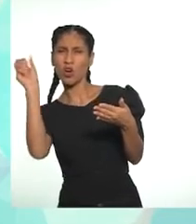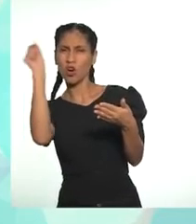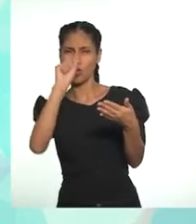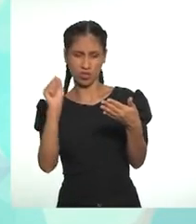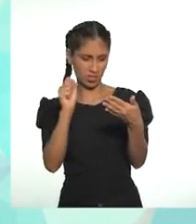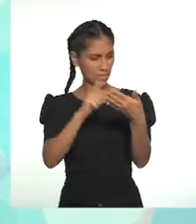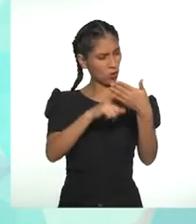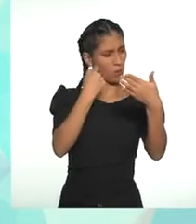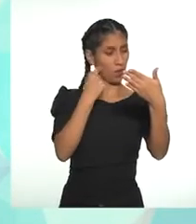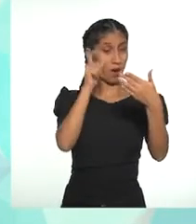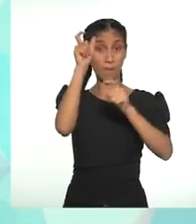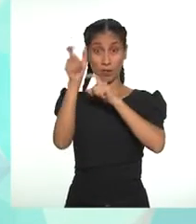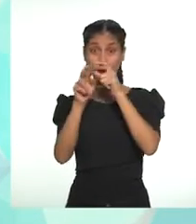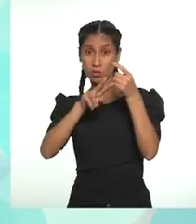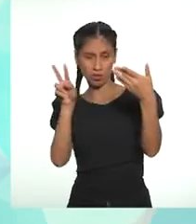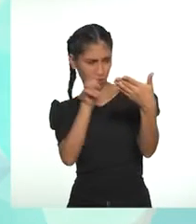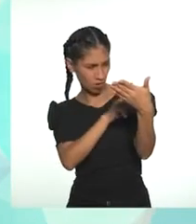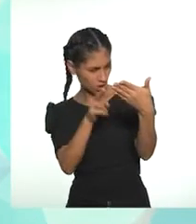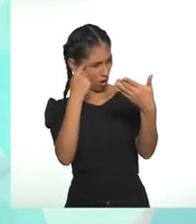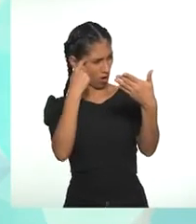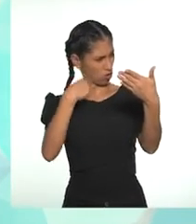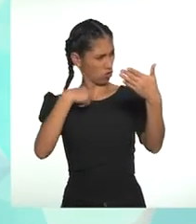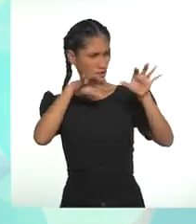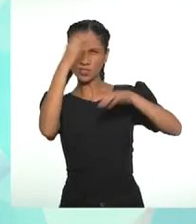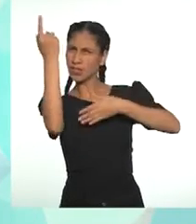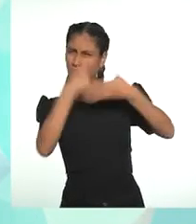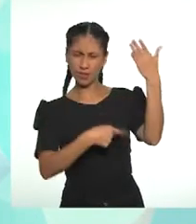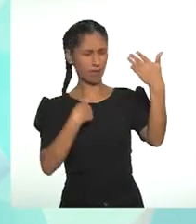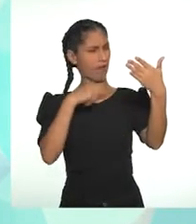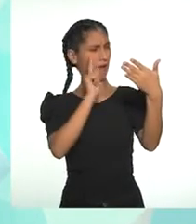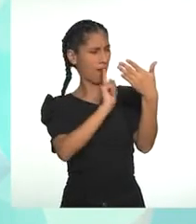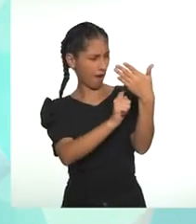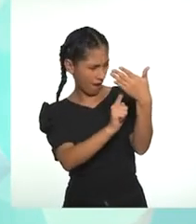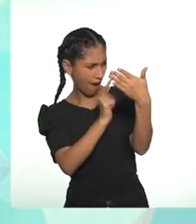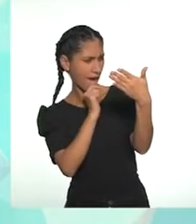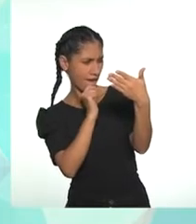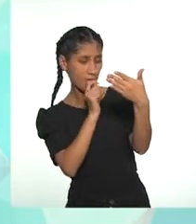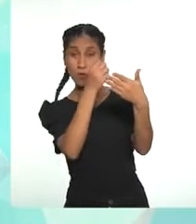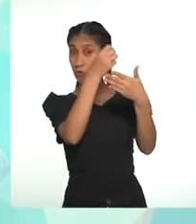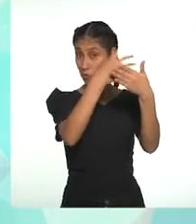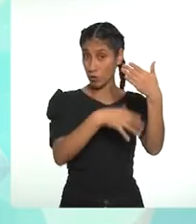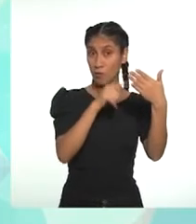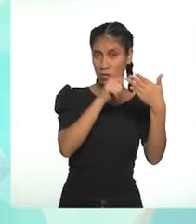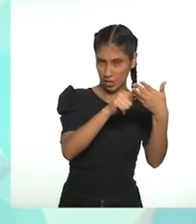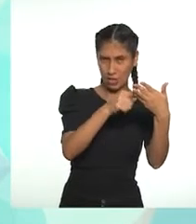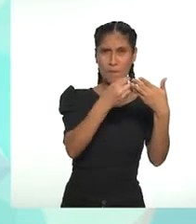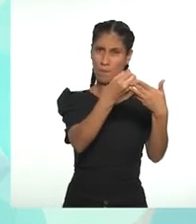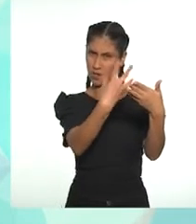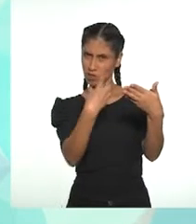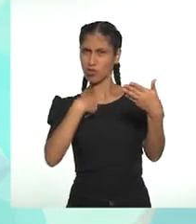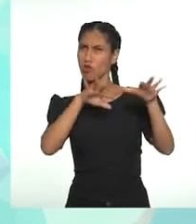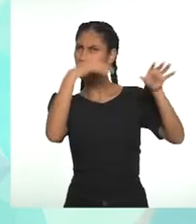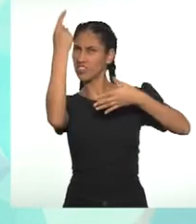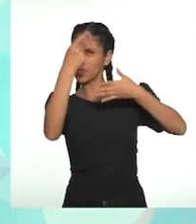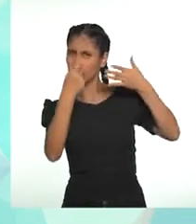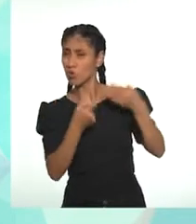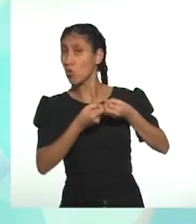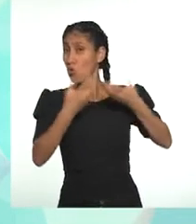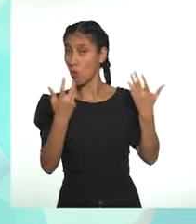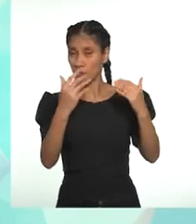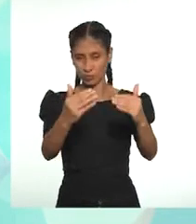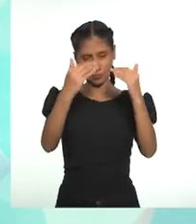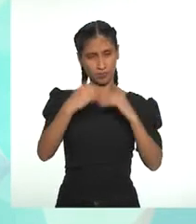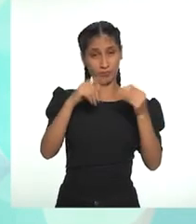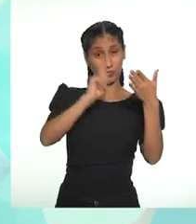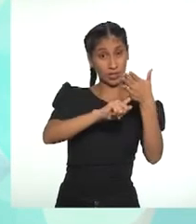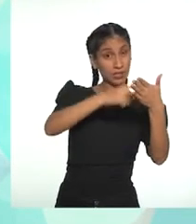brindan la información necesaria al lector para realizar una acción. Dicho más simplemente, son textos que te indican cómo hacer algo.